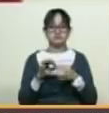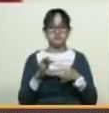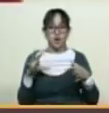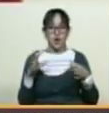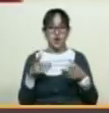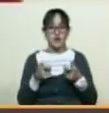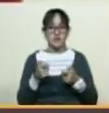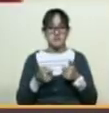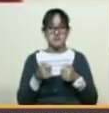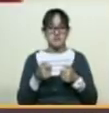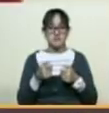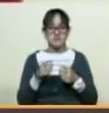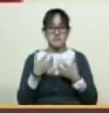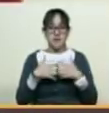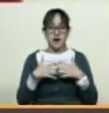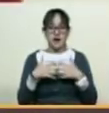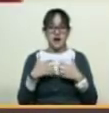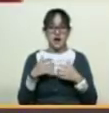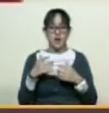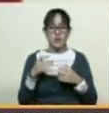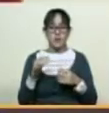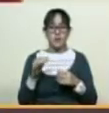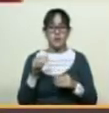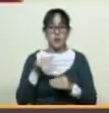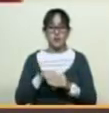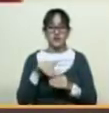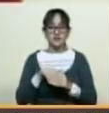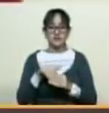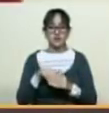de votación de los medios de transmisión